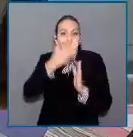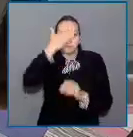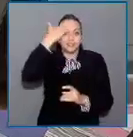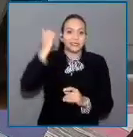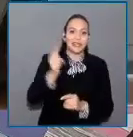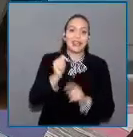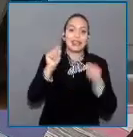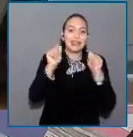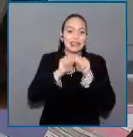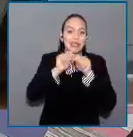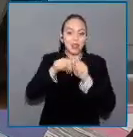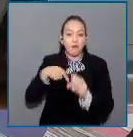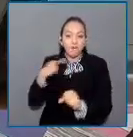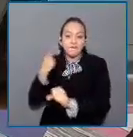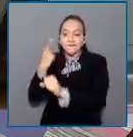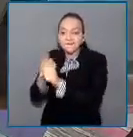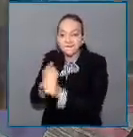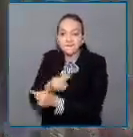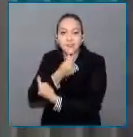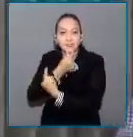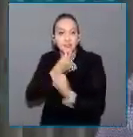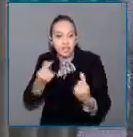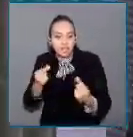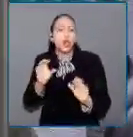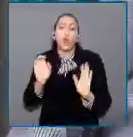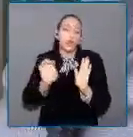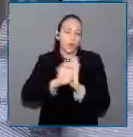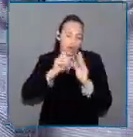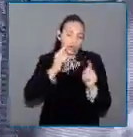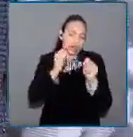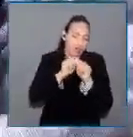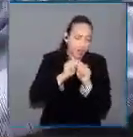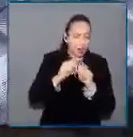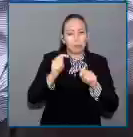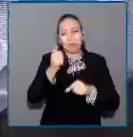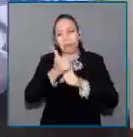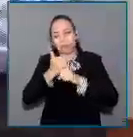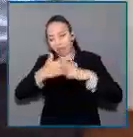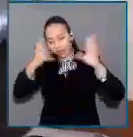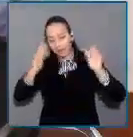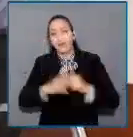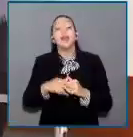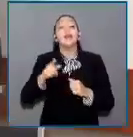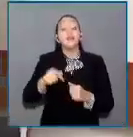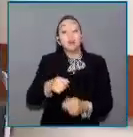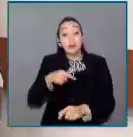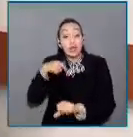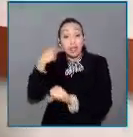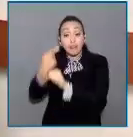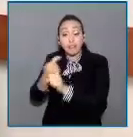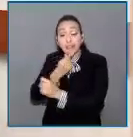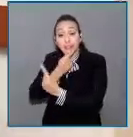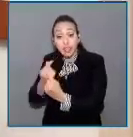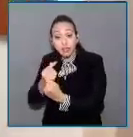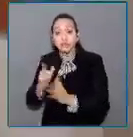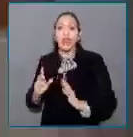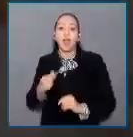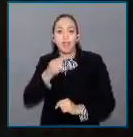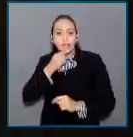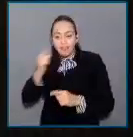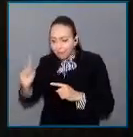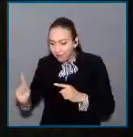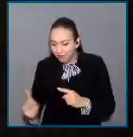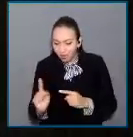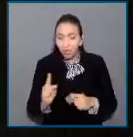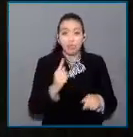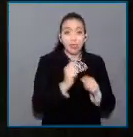un adecuado proceso de restauración, destacó necesario focalizar el daño y atender las necesidades de ambas partes a través de la